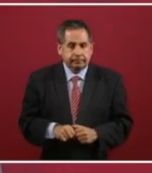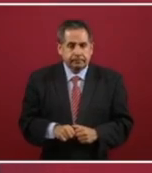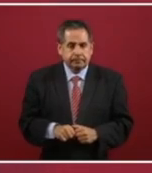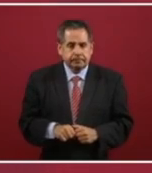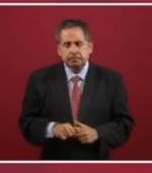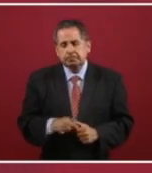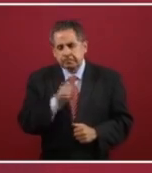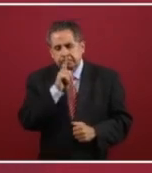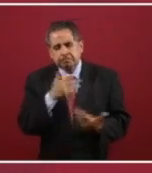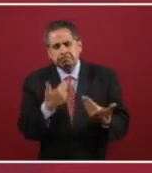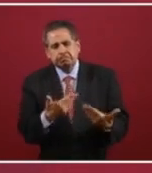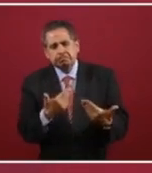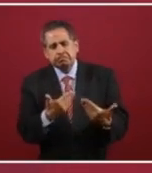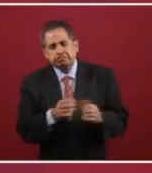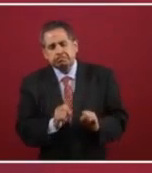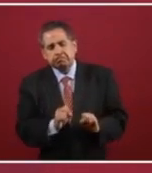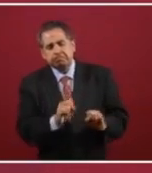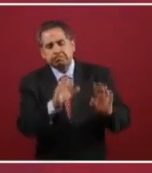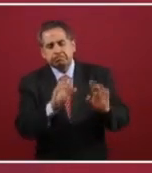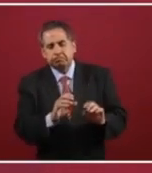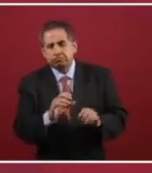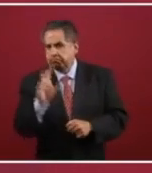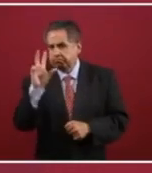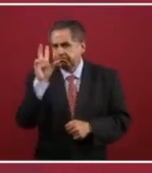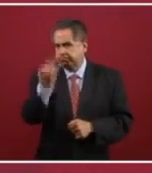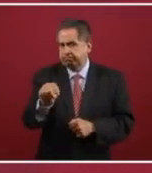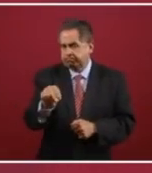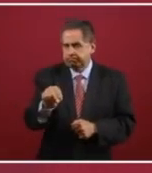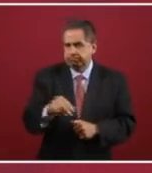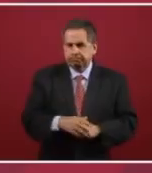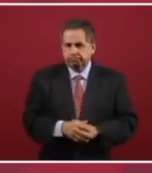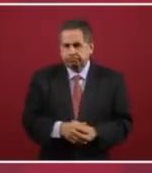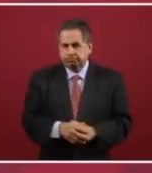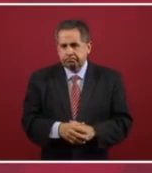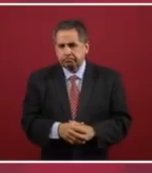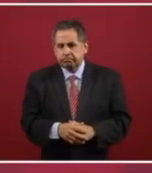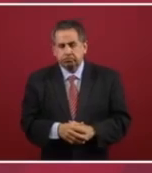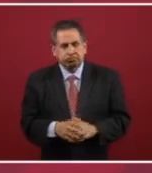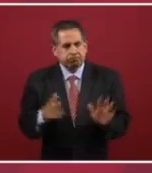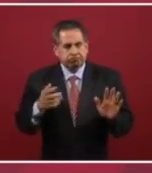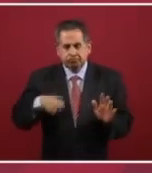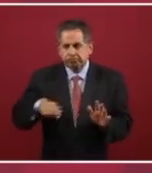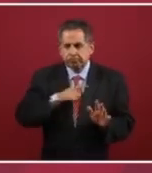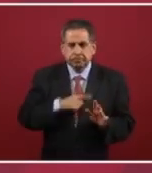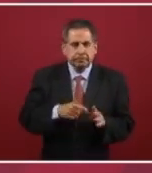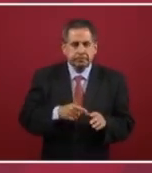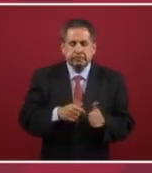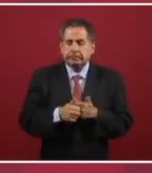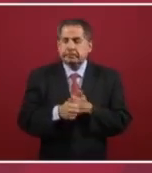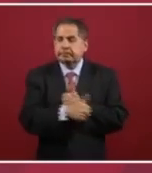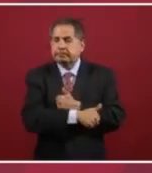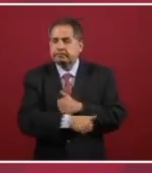solapar actos de corrupción. No somos tapadera.